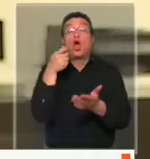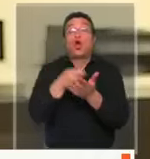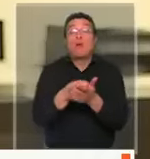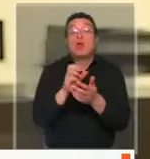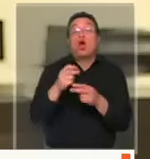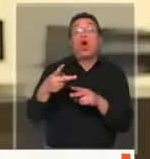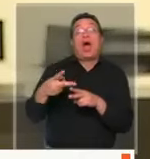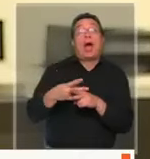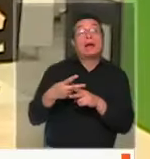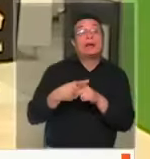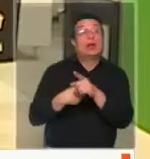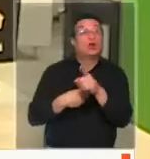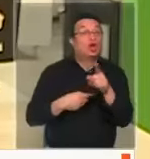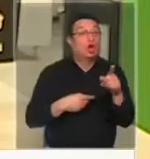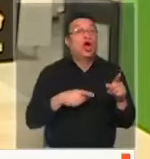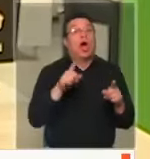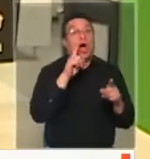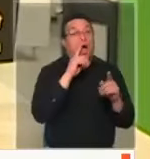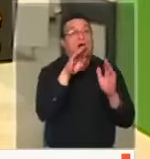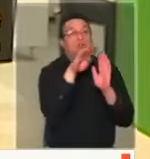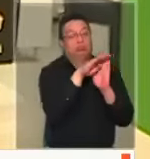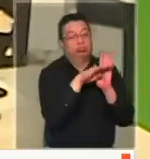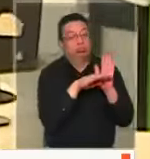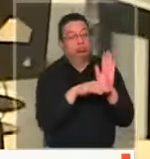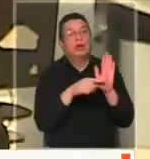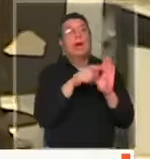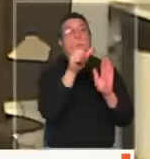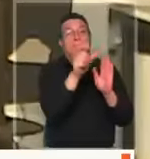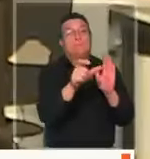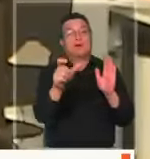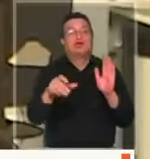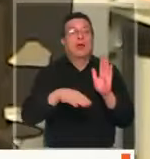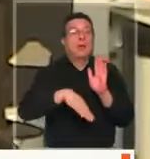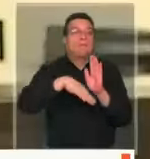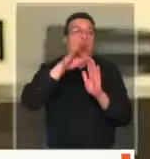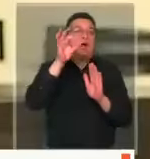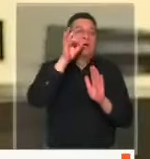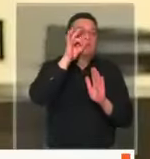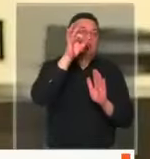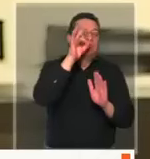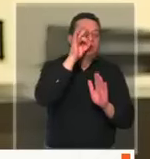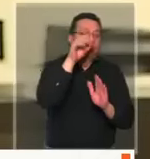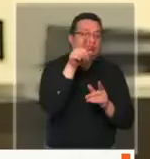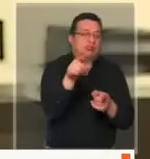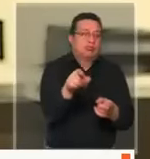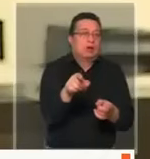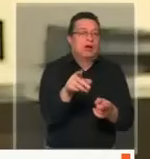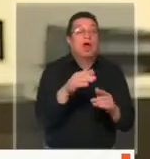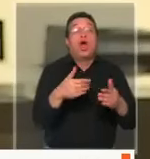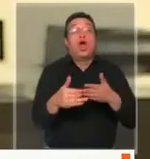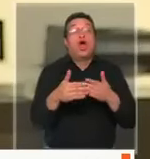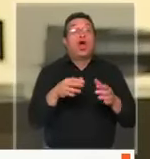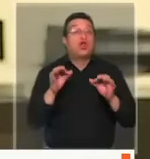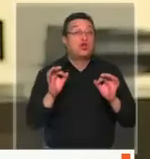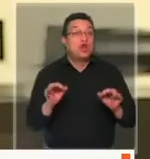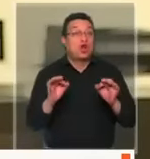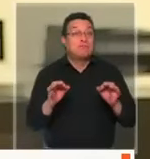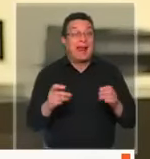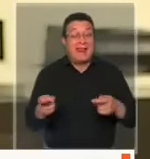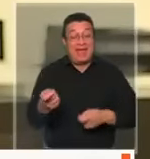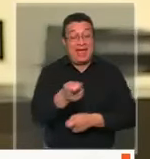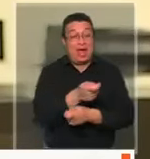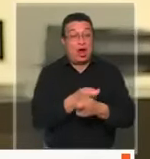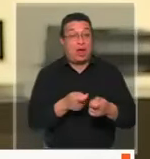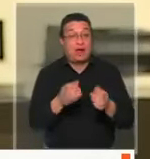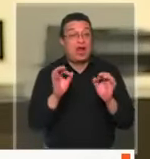arrendatario está en la lista de las personas con más altos ingresos. En condiciones normales de la economía,